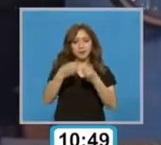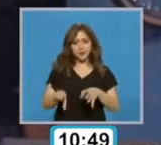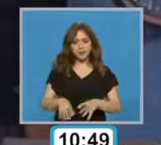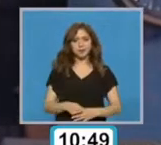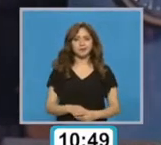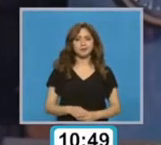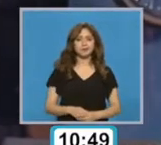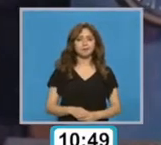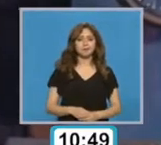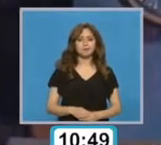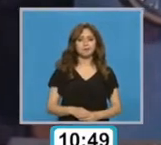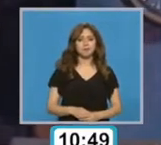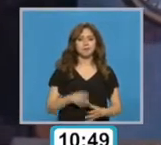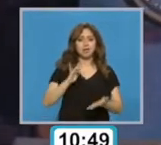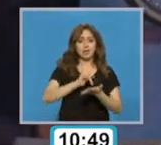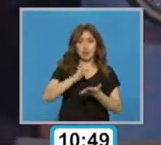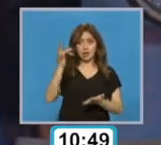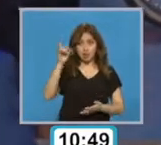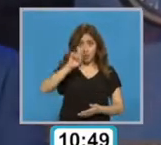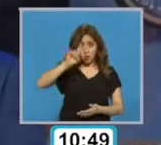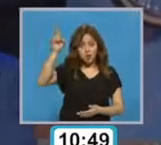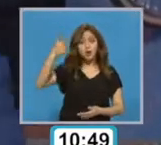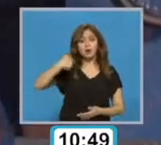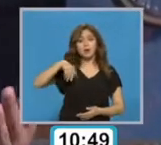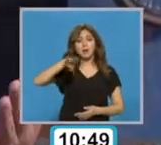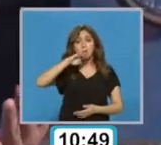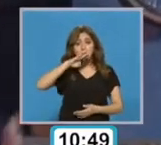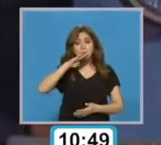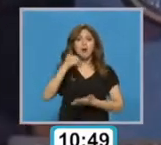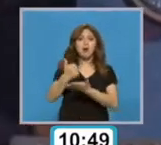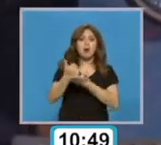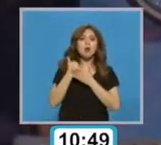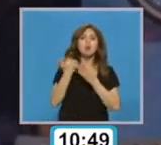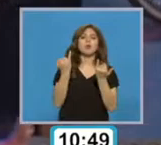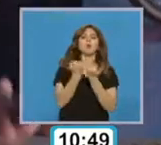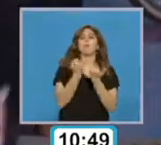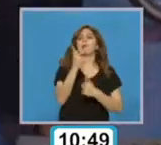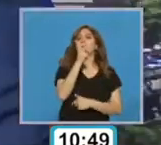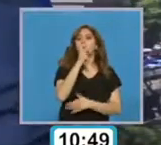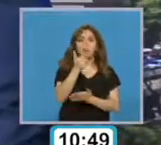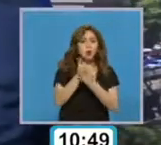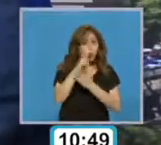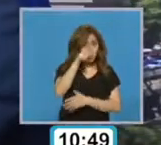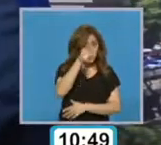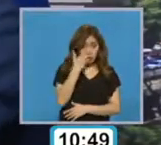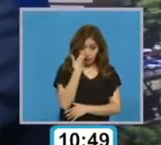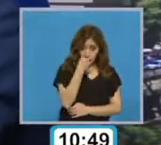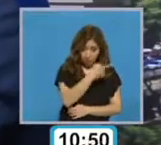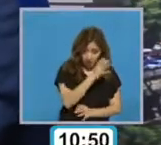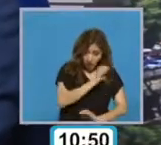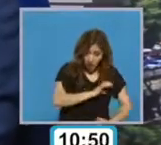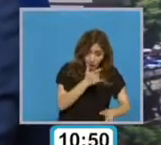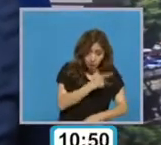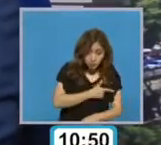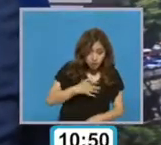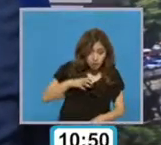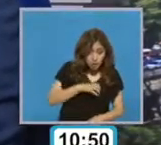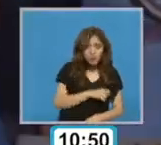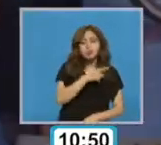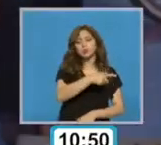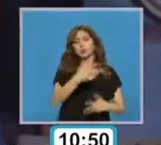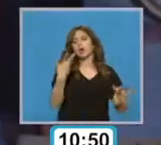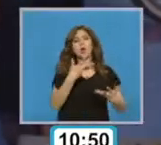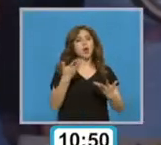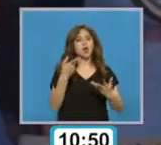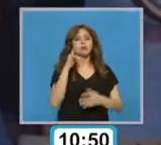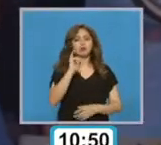Dios tengo la bendición de mi mamá que me apoya mucho y mi papá también me dice, sigue tus sueños, si es lo que te gusta, Eso hazlo. es importante. Sí, es